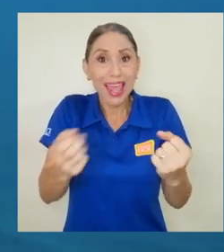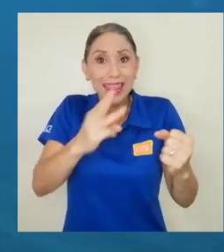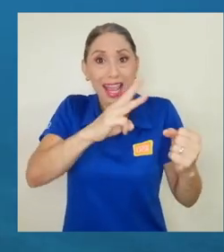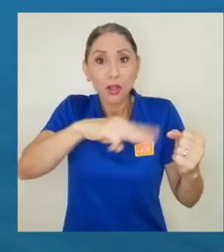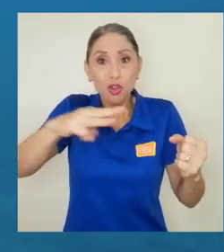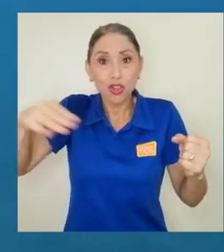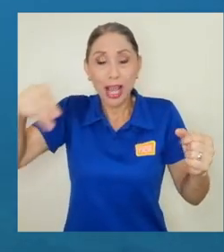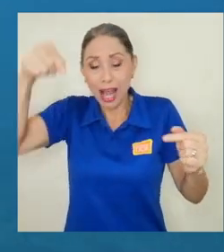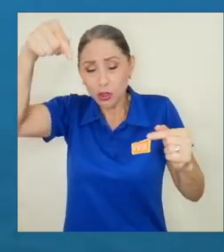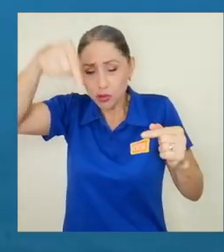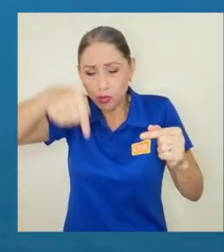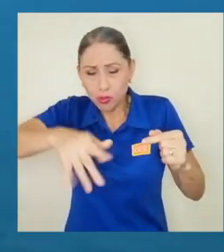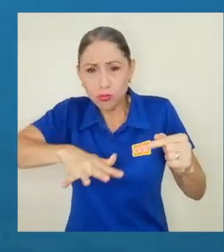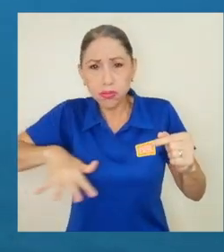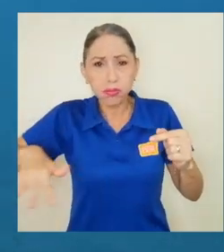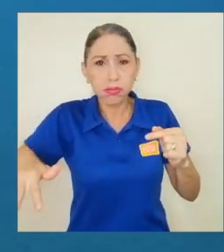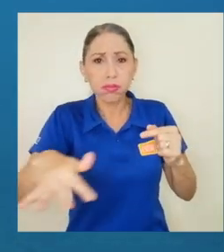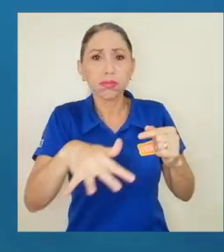océanos